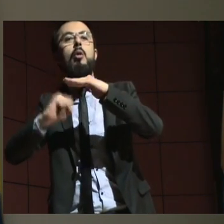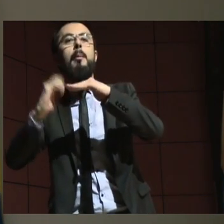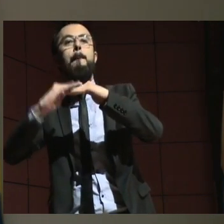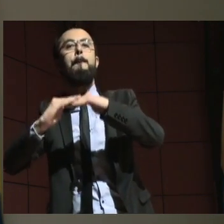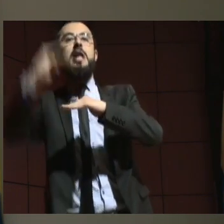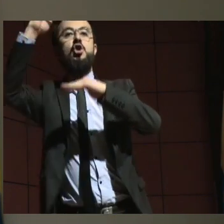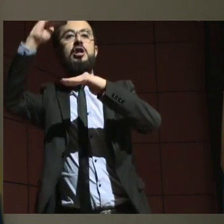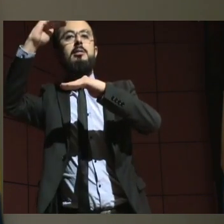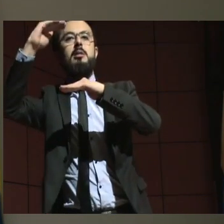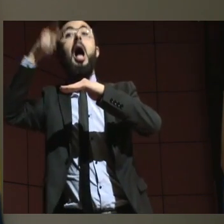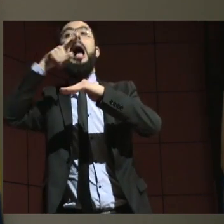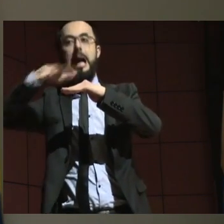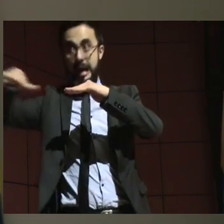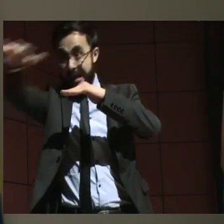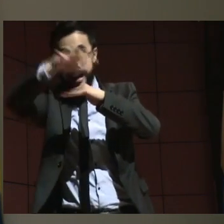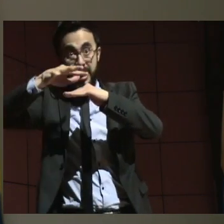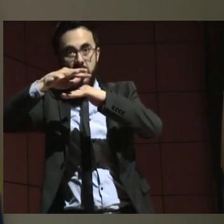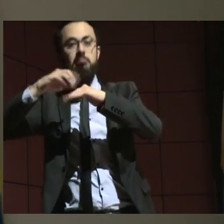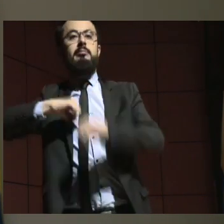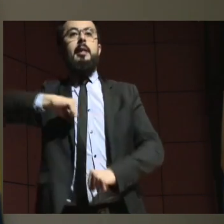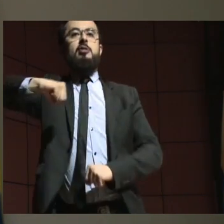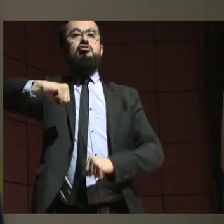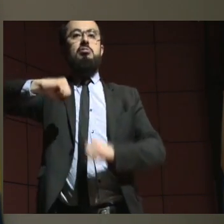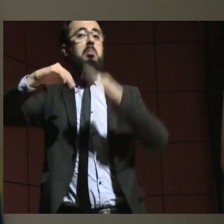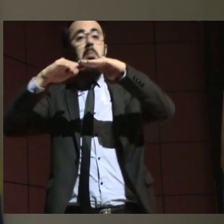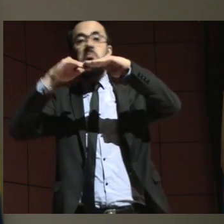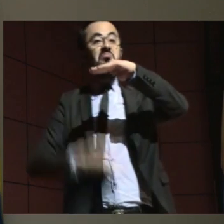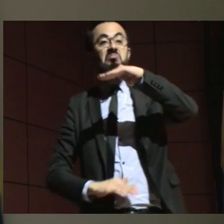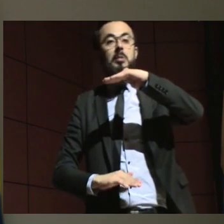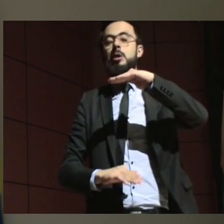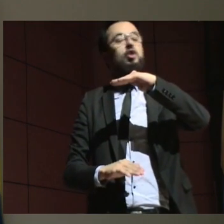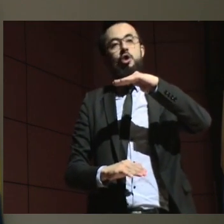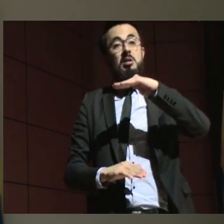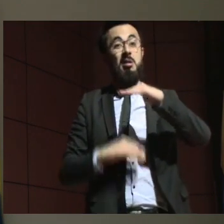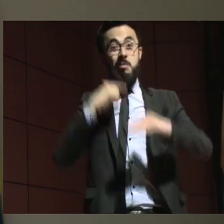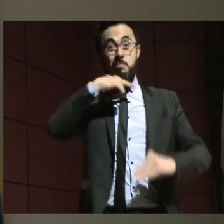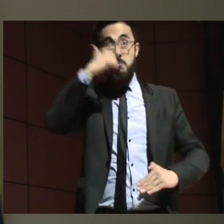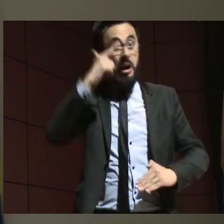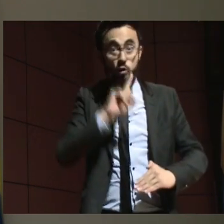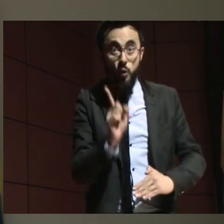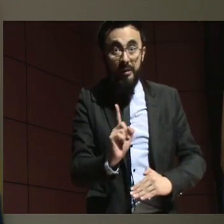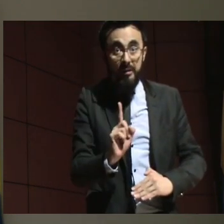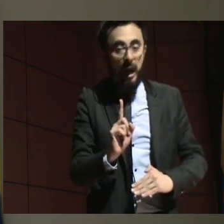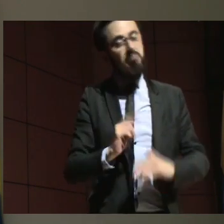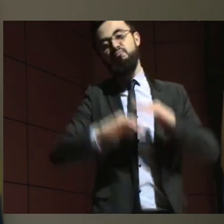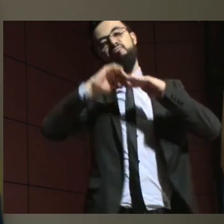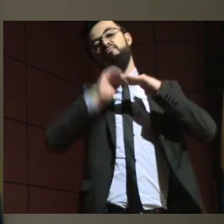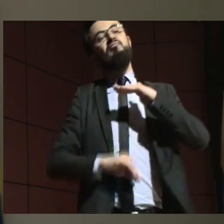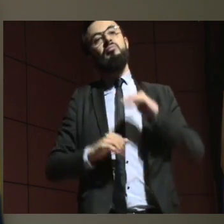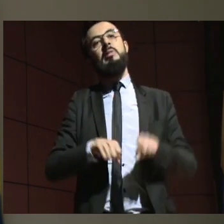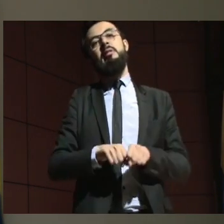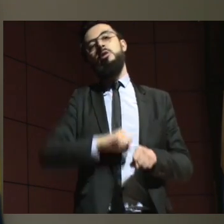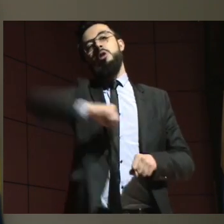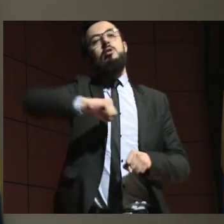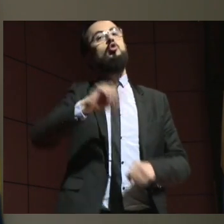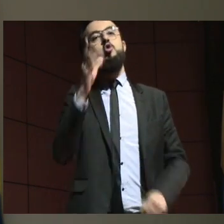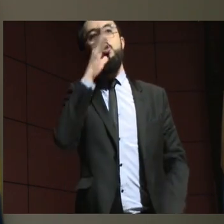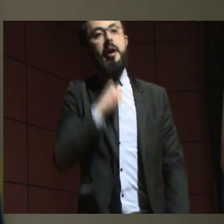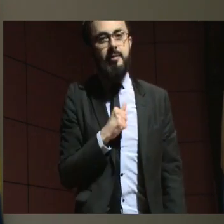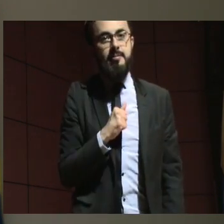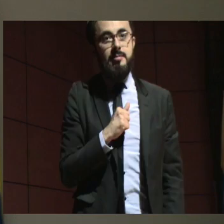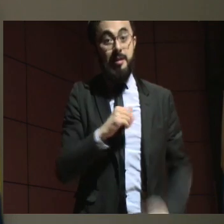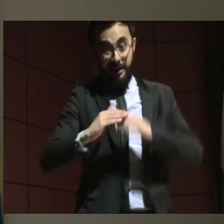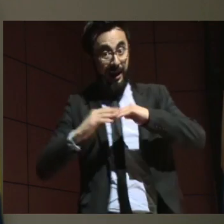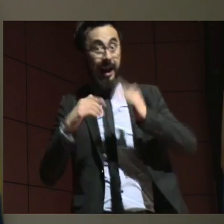Y solamente esas personas tenían el reconocimiento de la capacidad jurídica y solamente esas personas